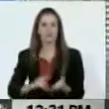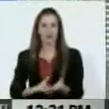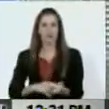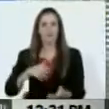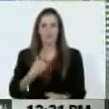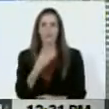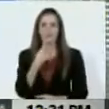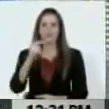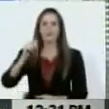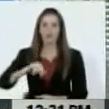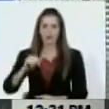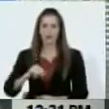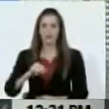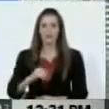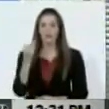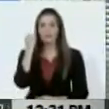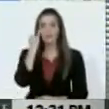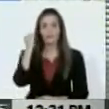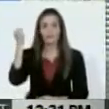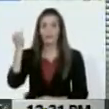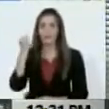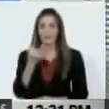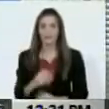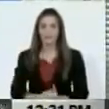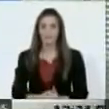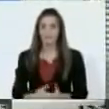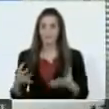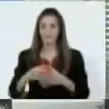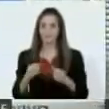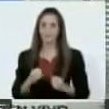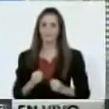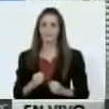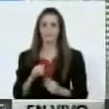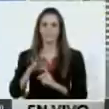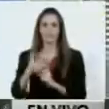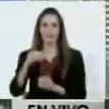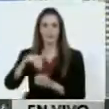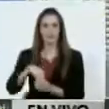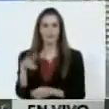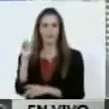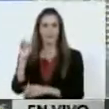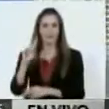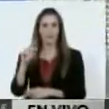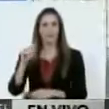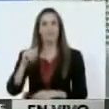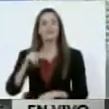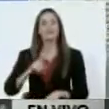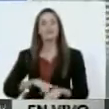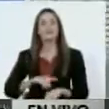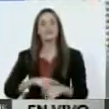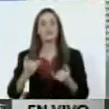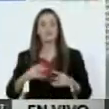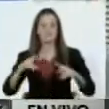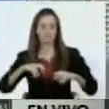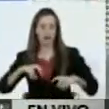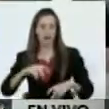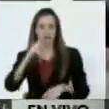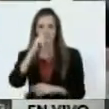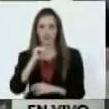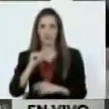aquí, la idea de un gran movimiento de lo que estaba ocurriendo en Venezuela, en esta época que estamos estudiando, desde el